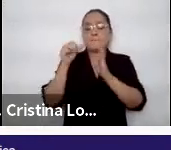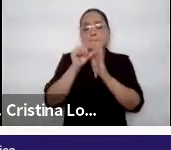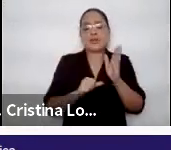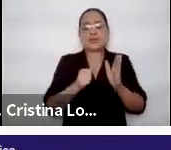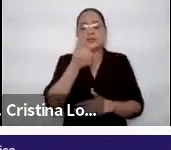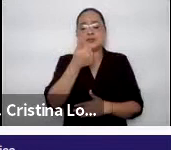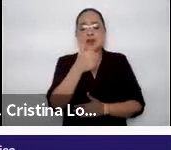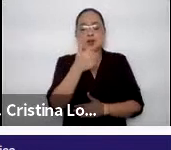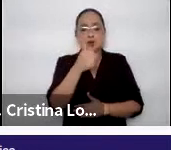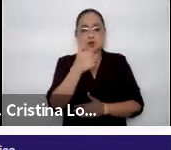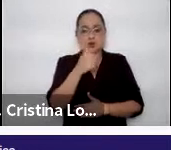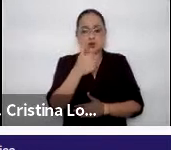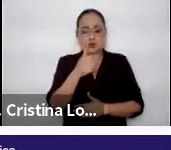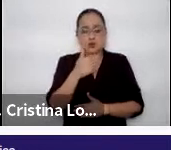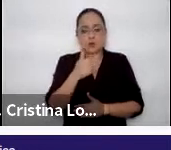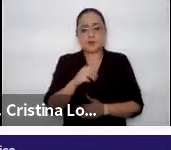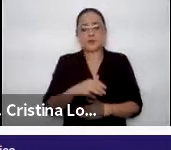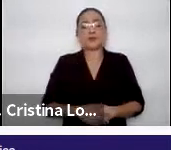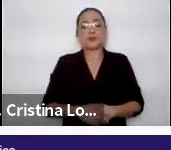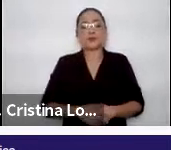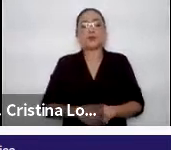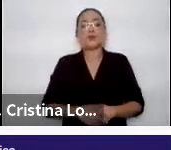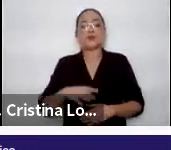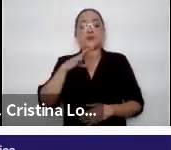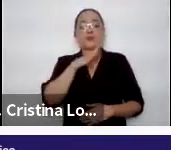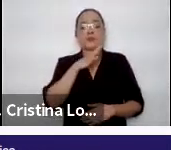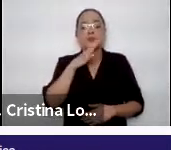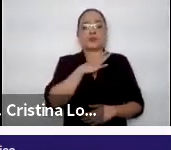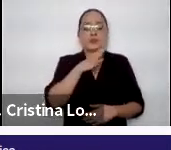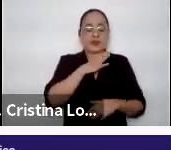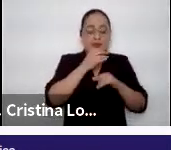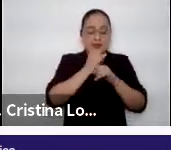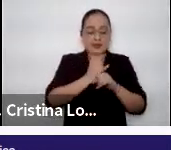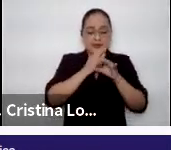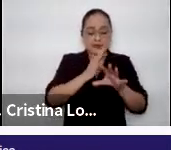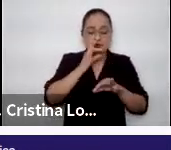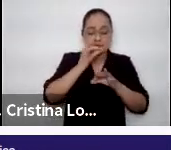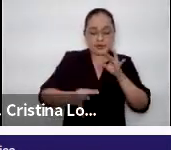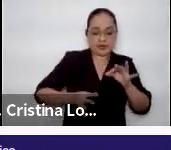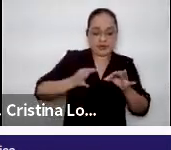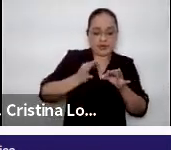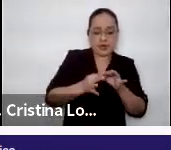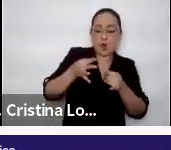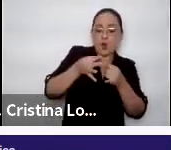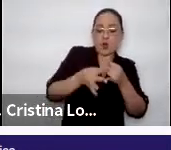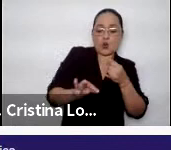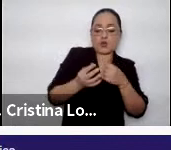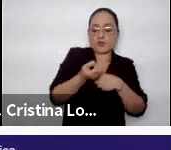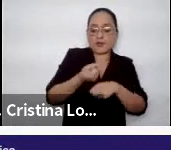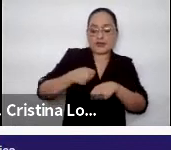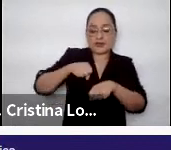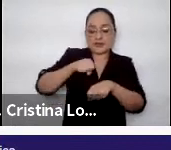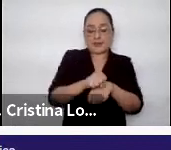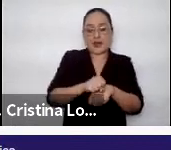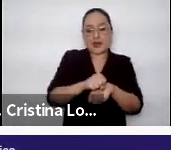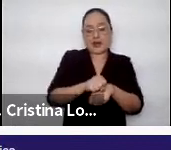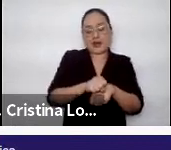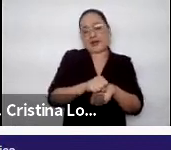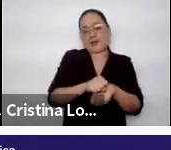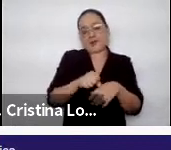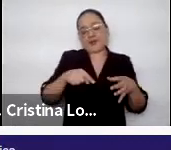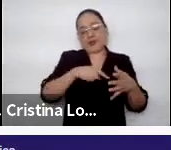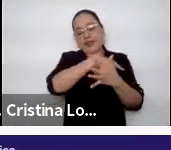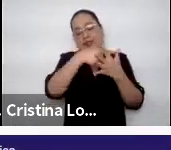agosto. Cuando se cierra la información, la publicación de la última semana de un mes de